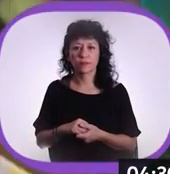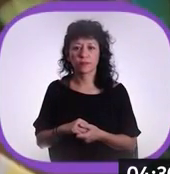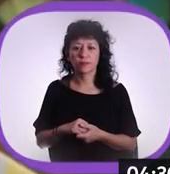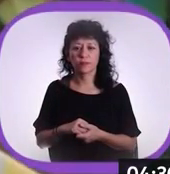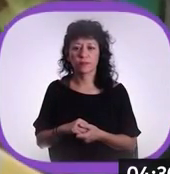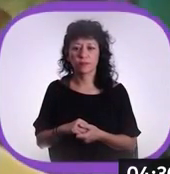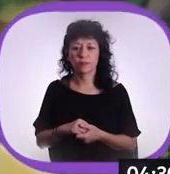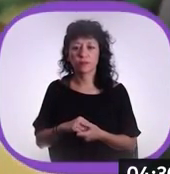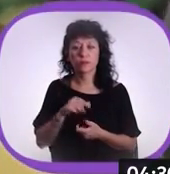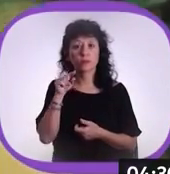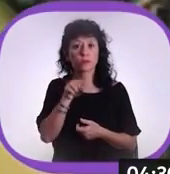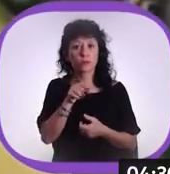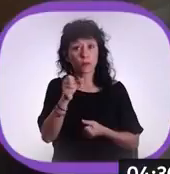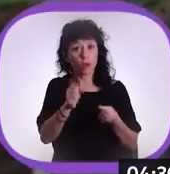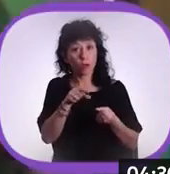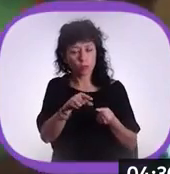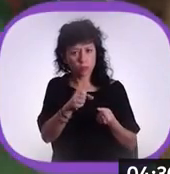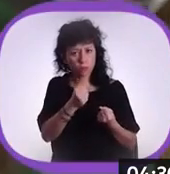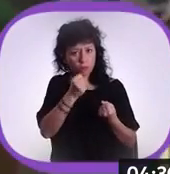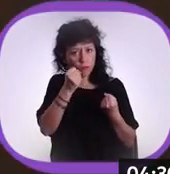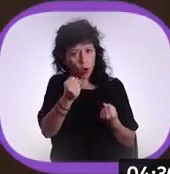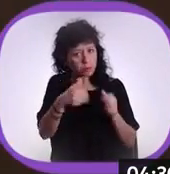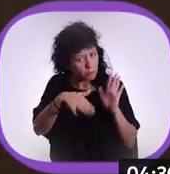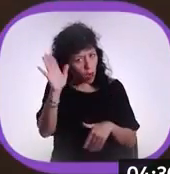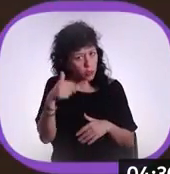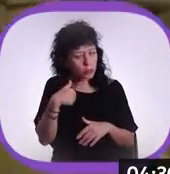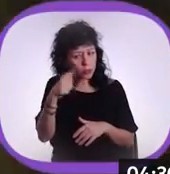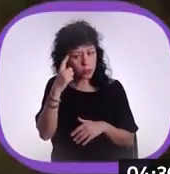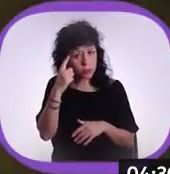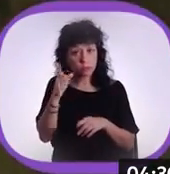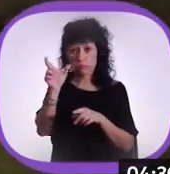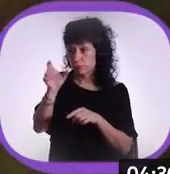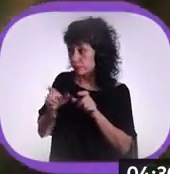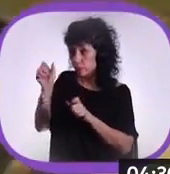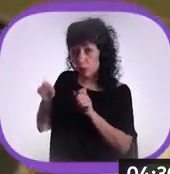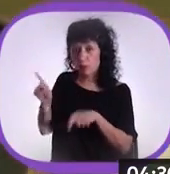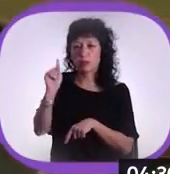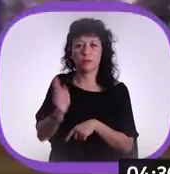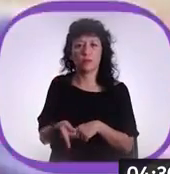El Saber es más fuerte de lo que creí. Igual que los humanos.